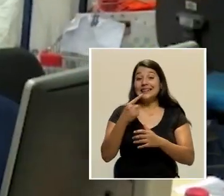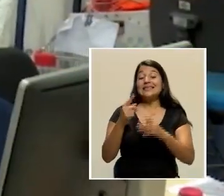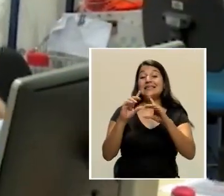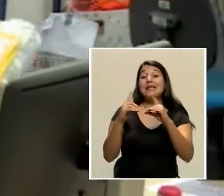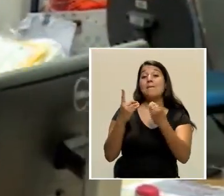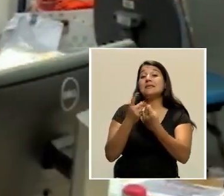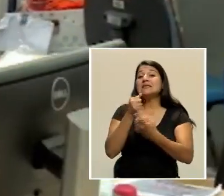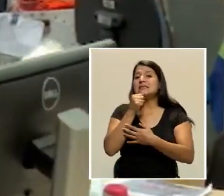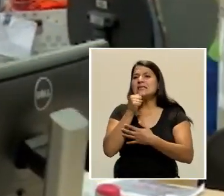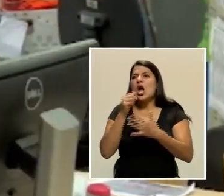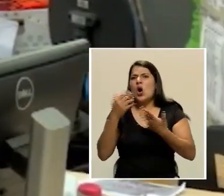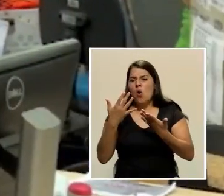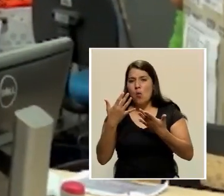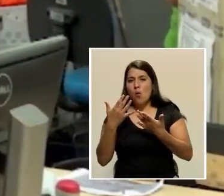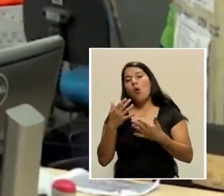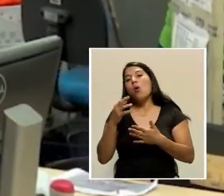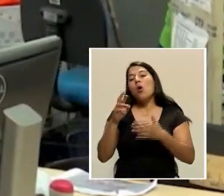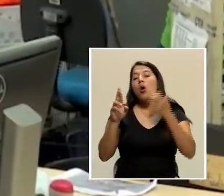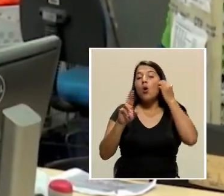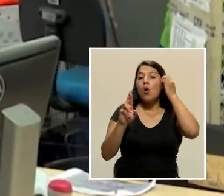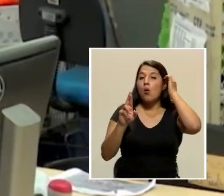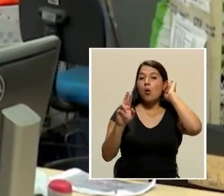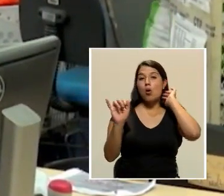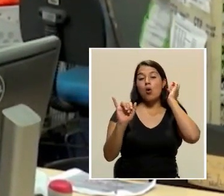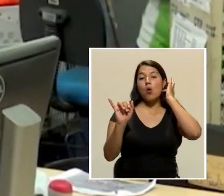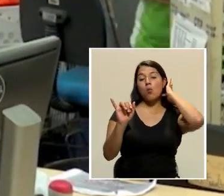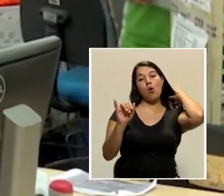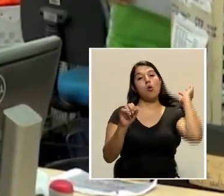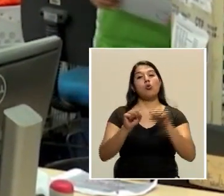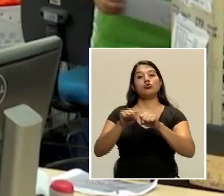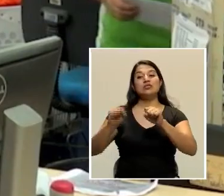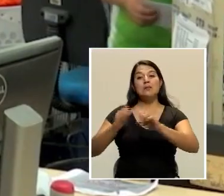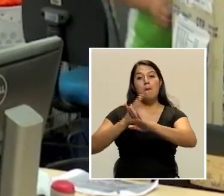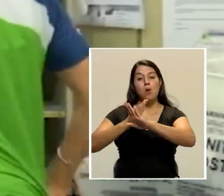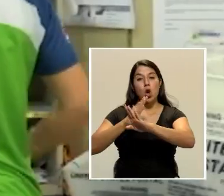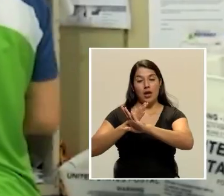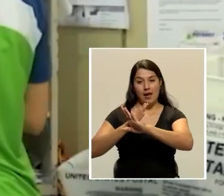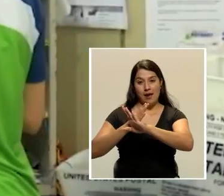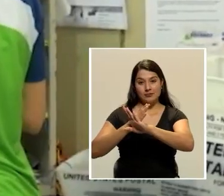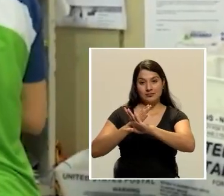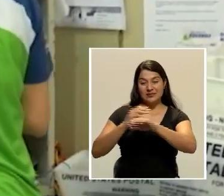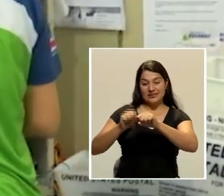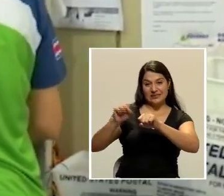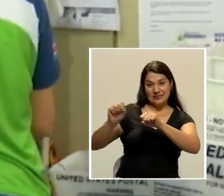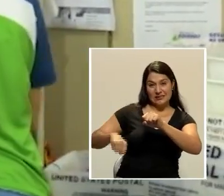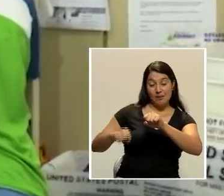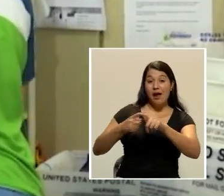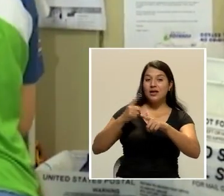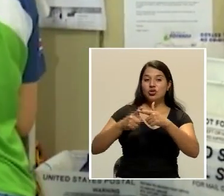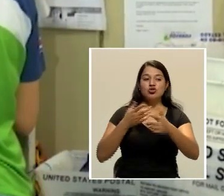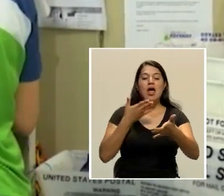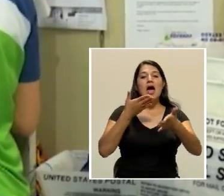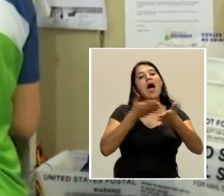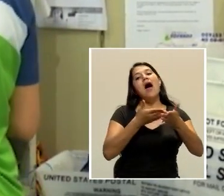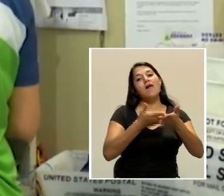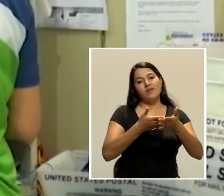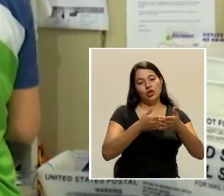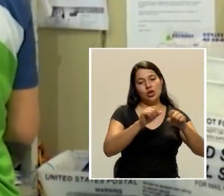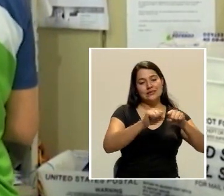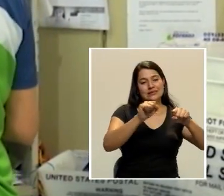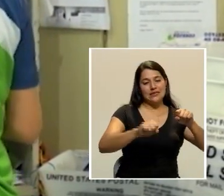Vox Correos ha dejado una afectación de 50 millones de colones a Correos de Costa Rica, los cuales según la institución serán recuperados en